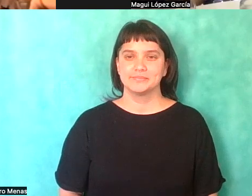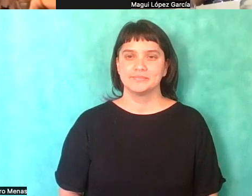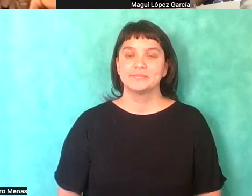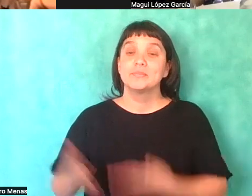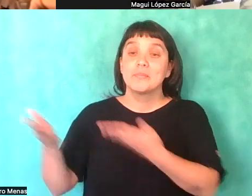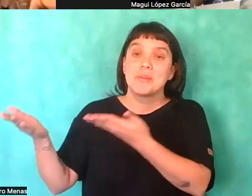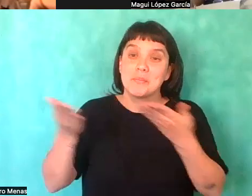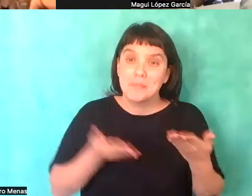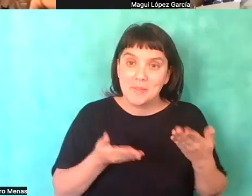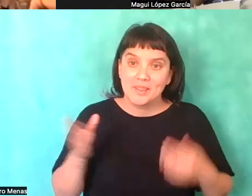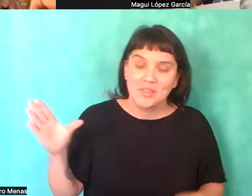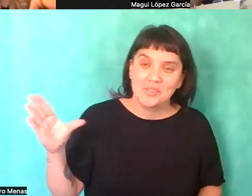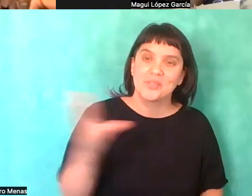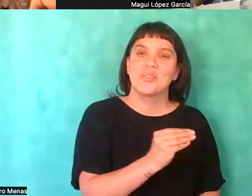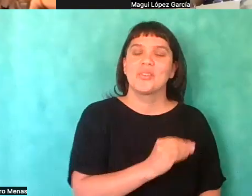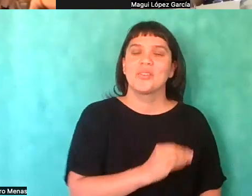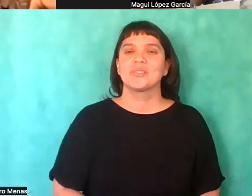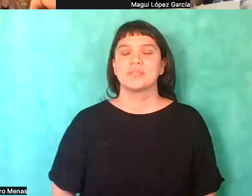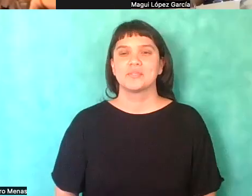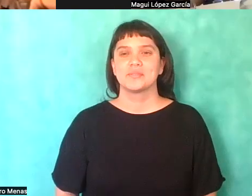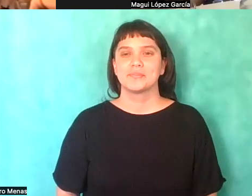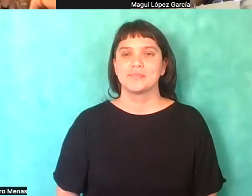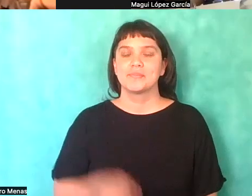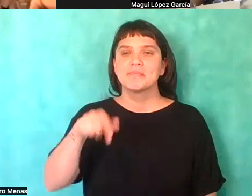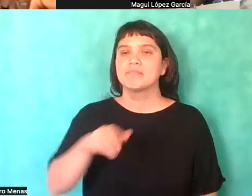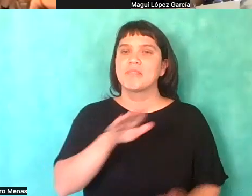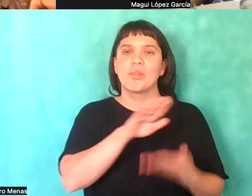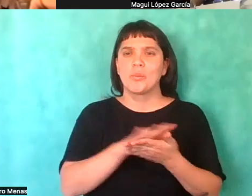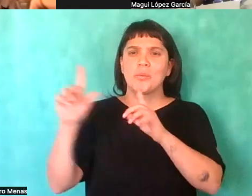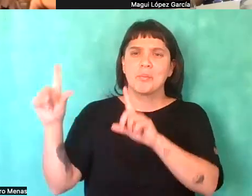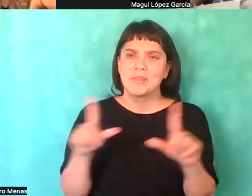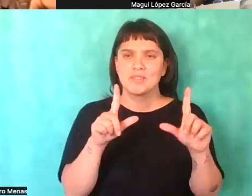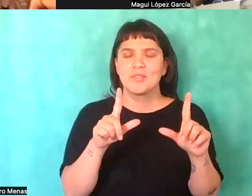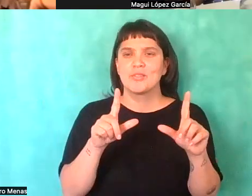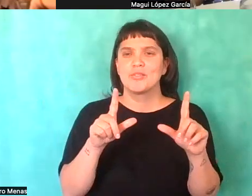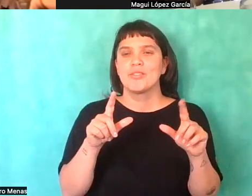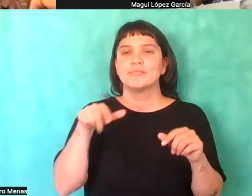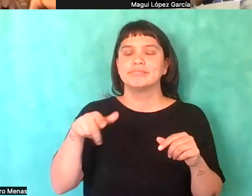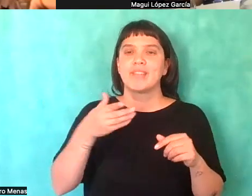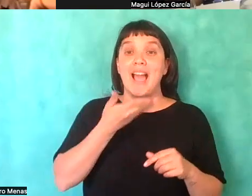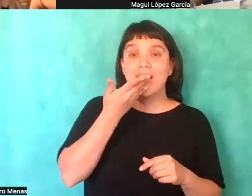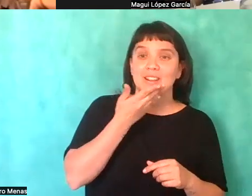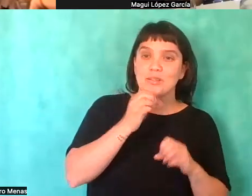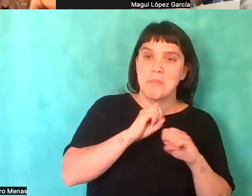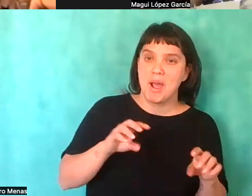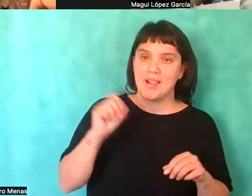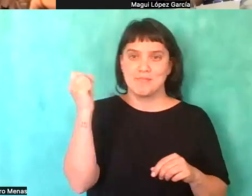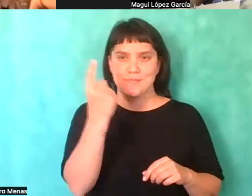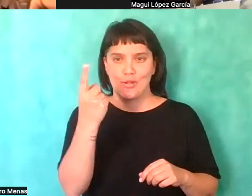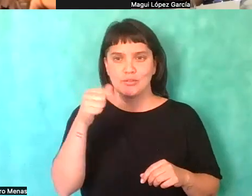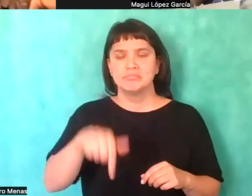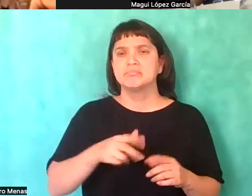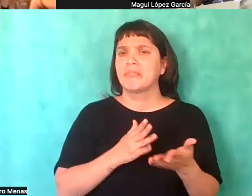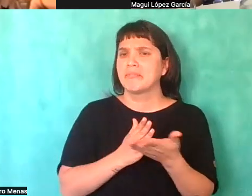Bienvenidos, bienvenidos todas y todos a un nuevo episodio de Hablando Mal y Pronto. Seguimos en este caso hablando sobre lengua de